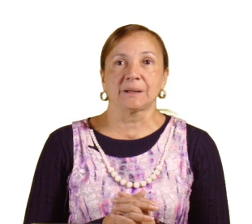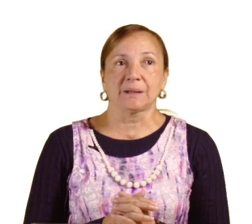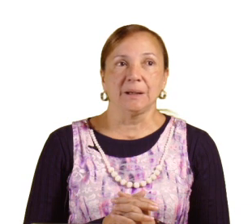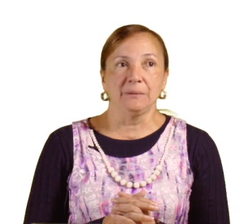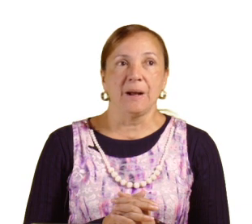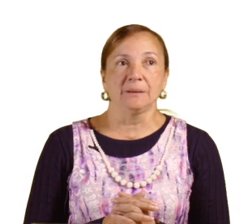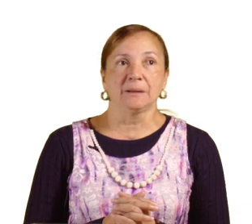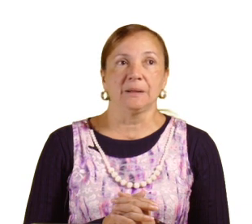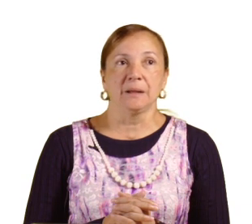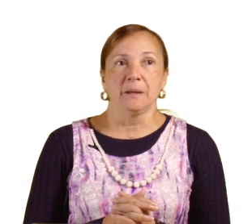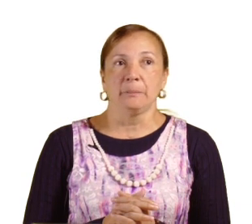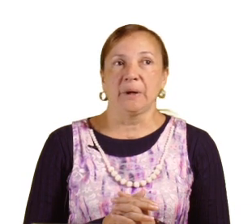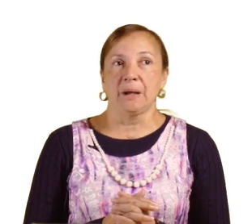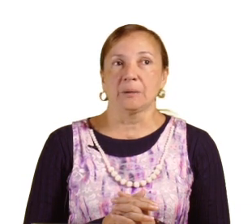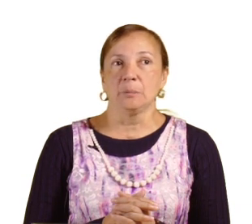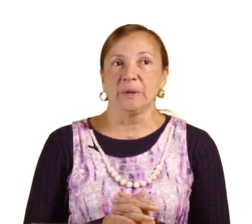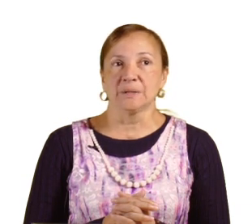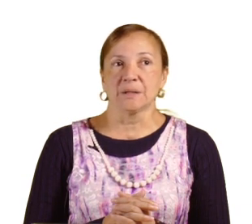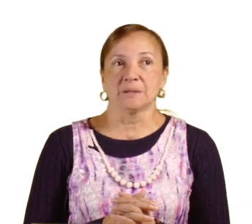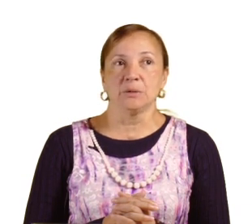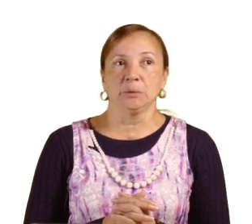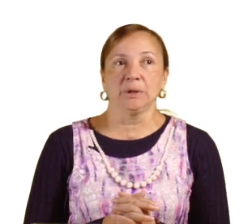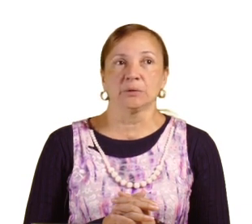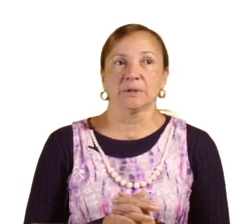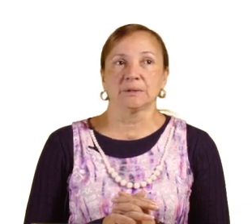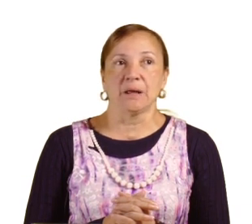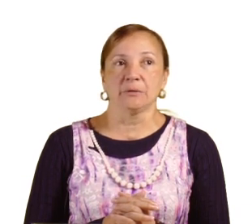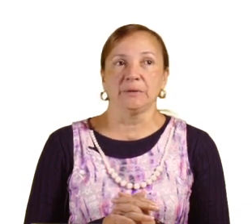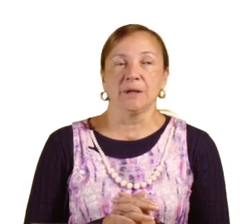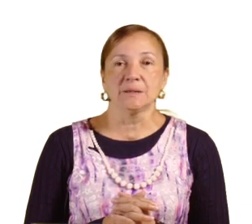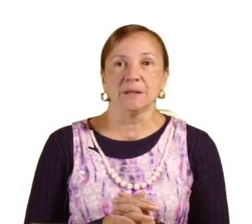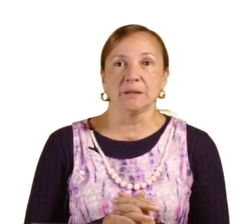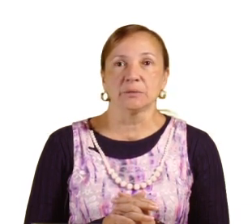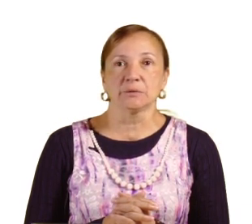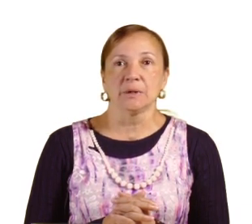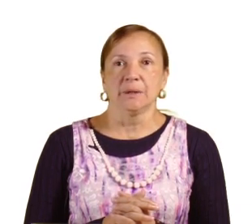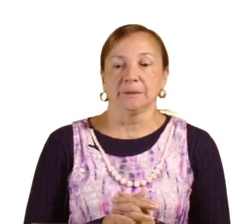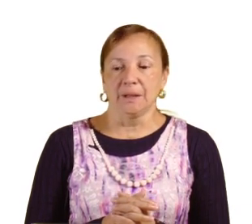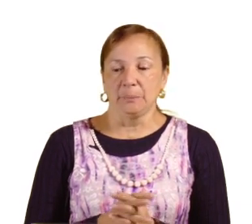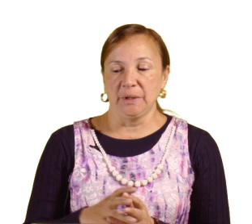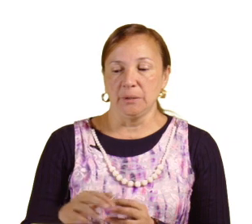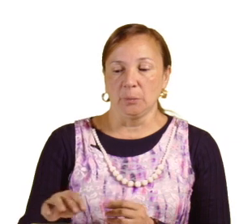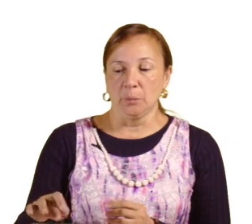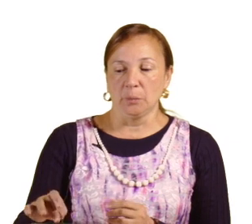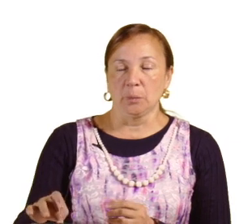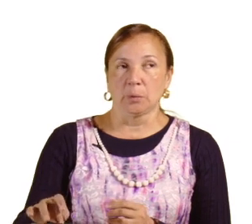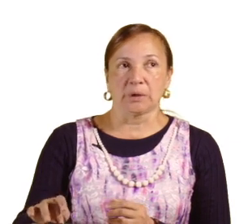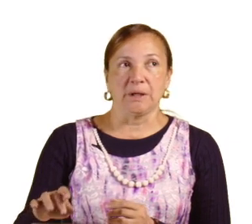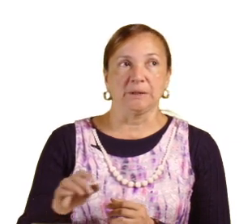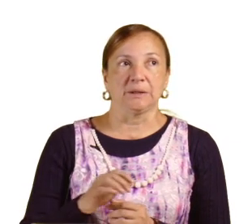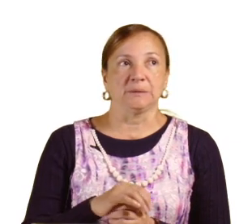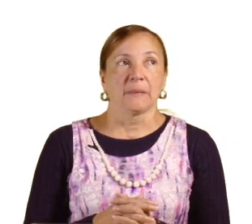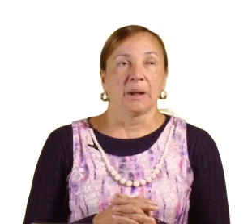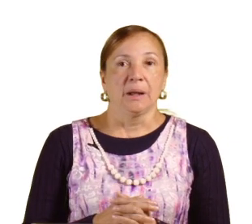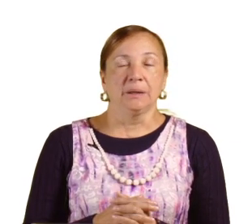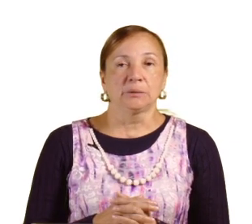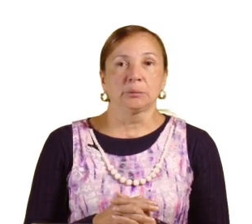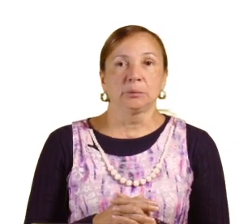sea relevante para la compensación de los estados financieros del periodo